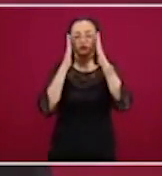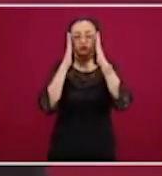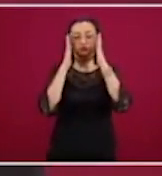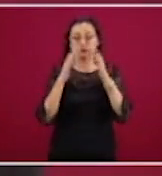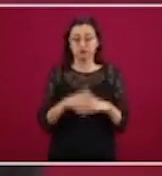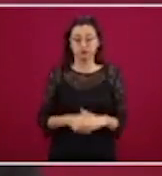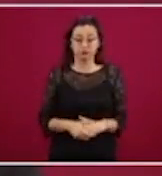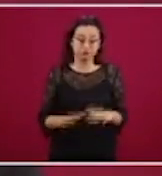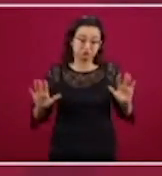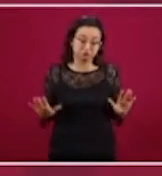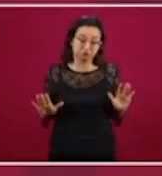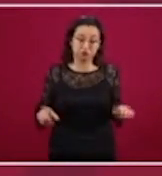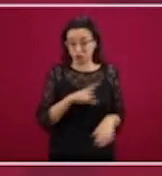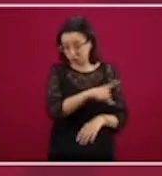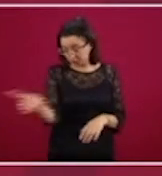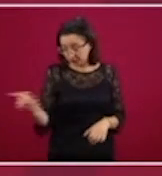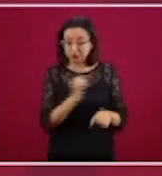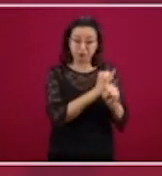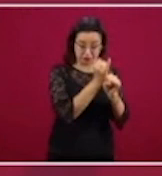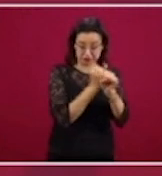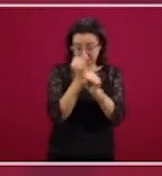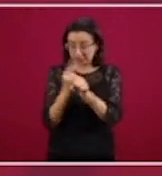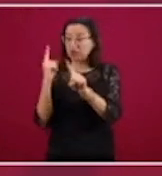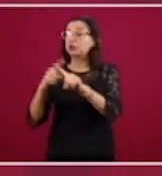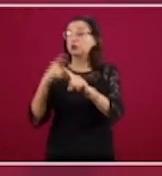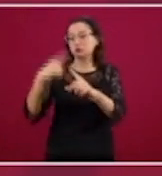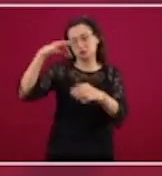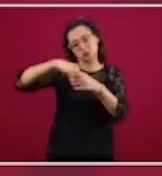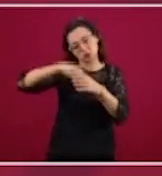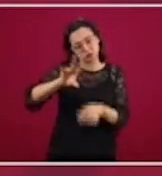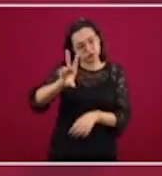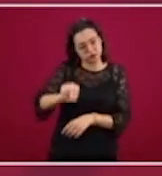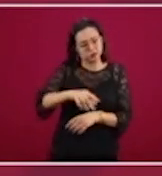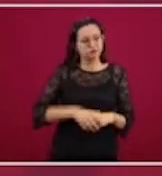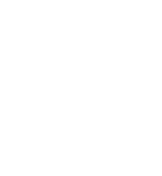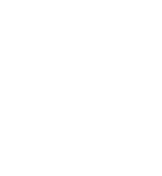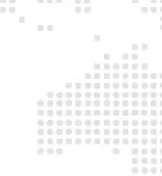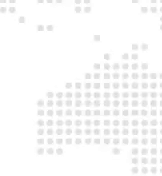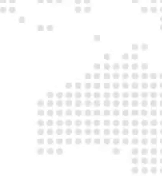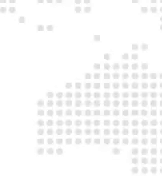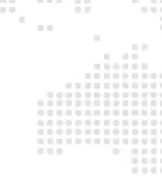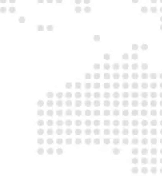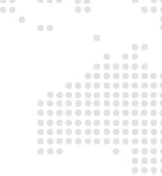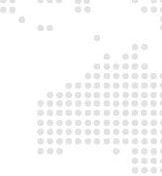Ya ahí se los dejo de tarea a ustedes para que vean qué partidos fueron los que rechazaron la propuesta.